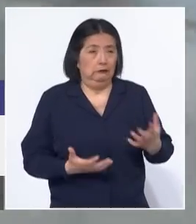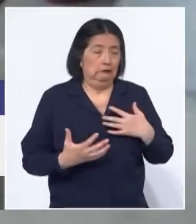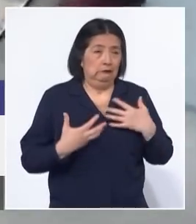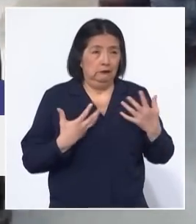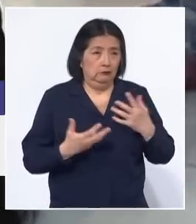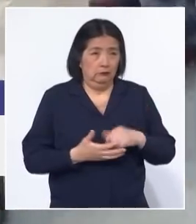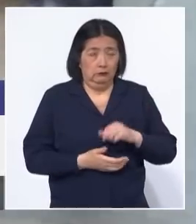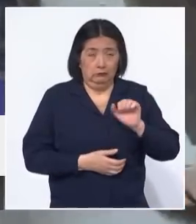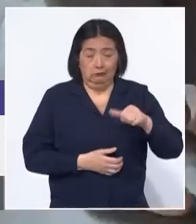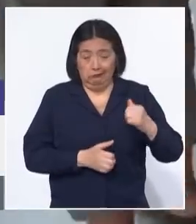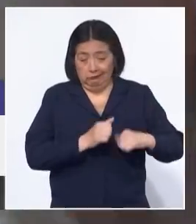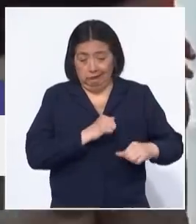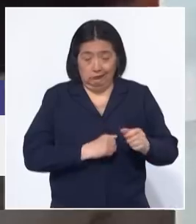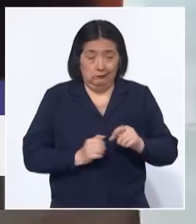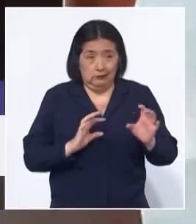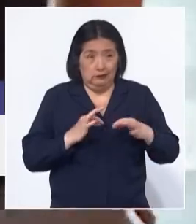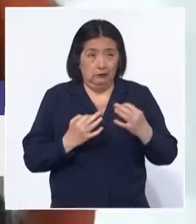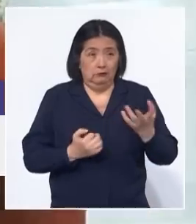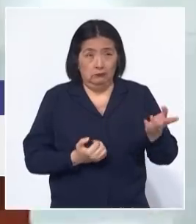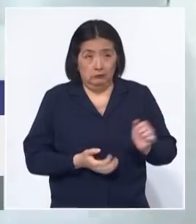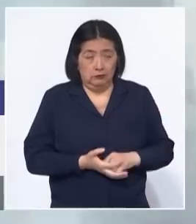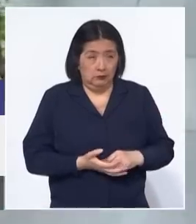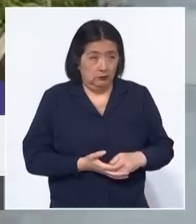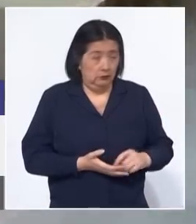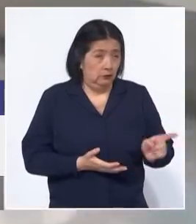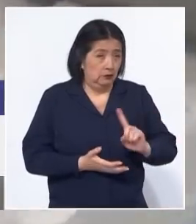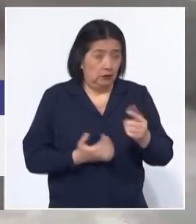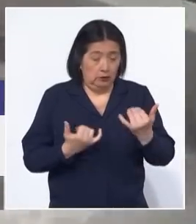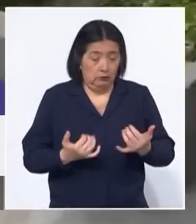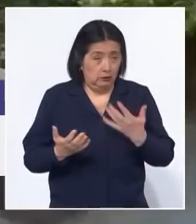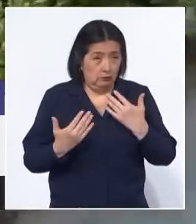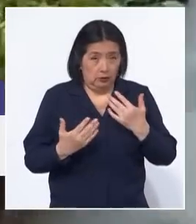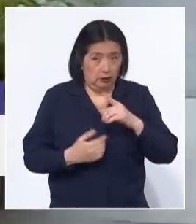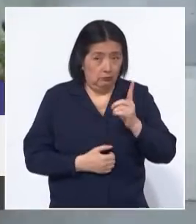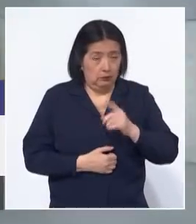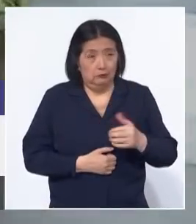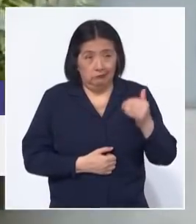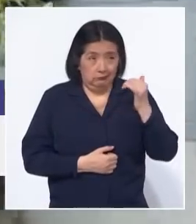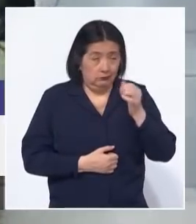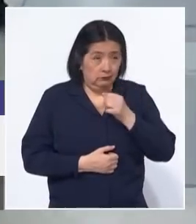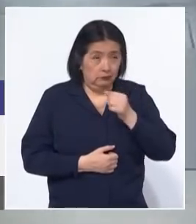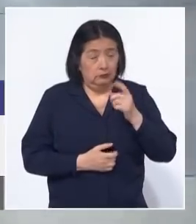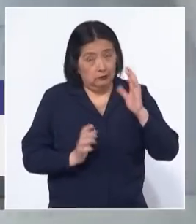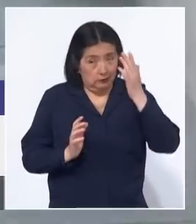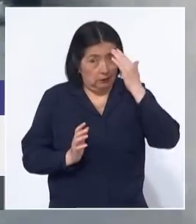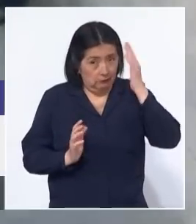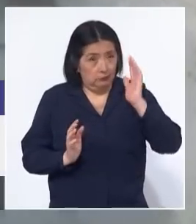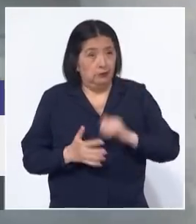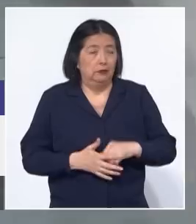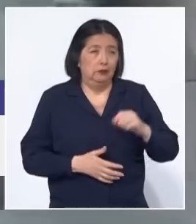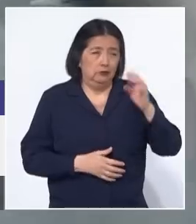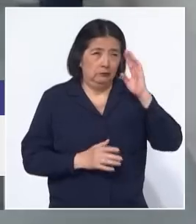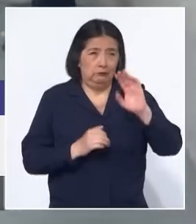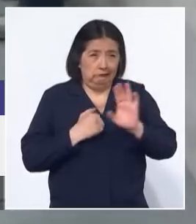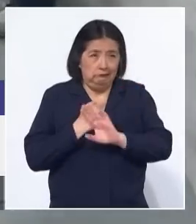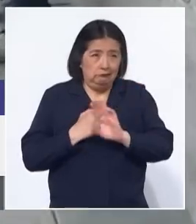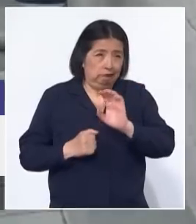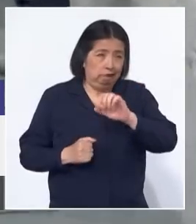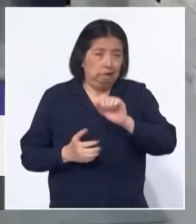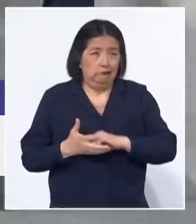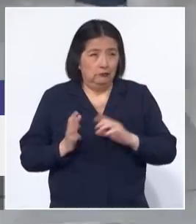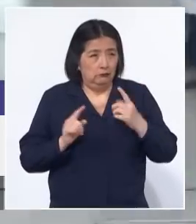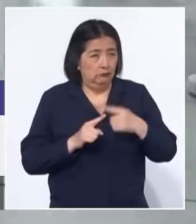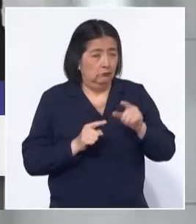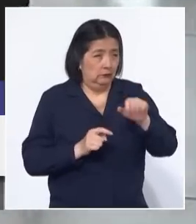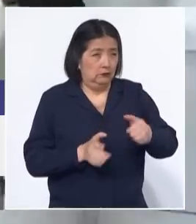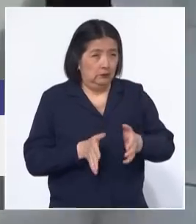Entendemos, por supuesto, el dolor de esta familia, que rechacen hablar en este momento con la prensa. Sabemos que es parte de un protocolo policial que se sigue en estos casos, pero